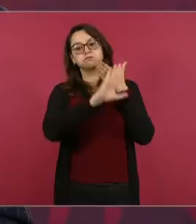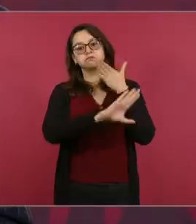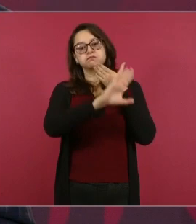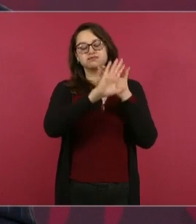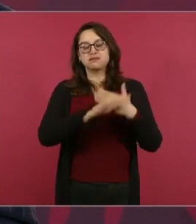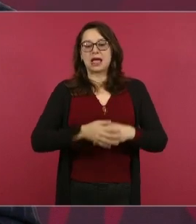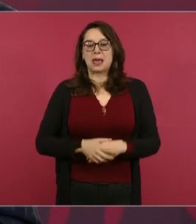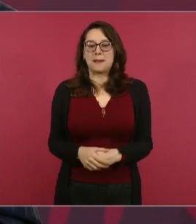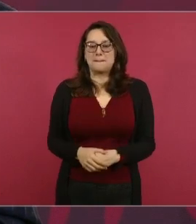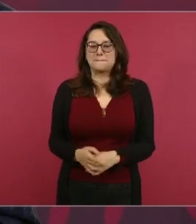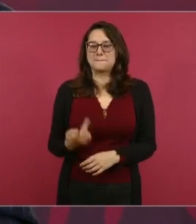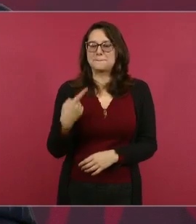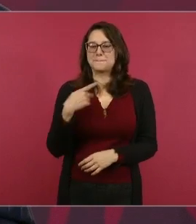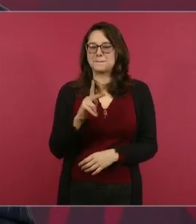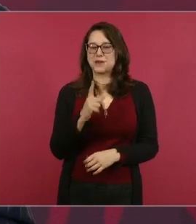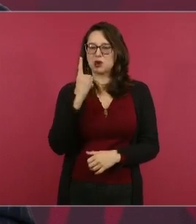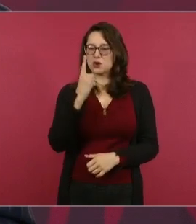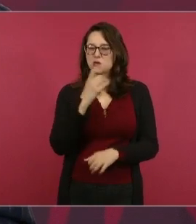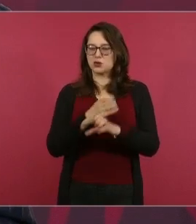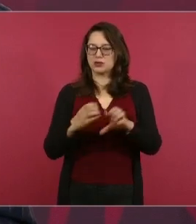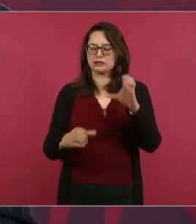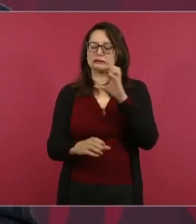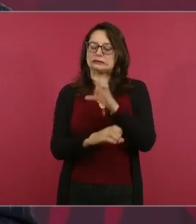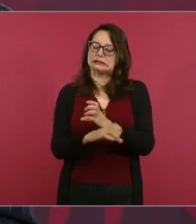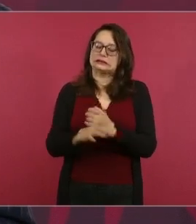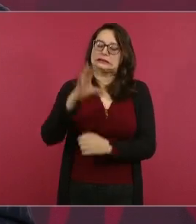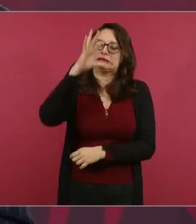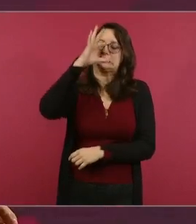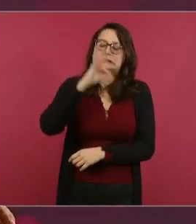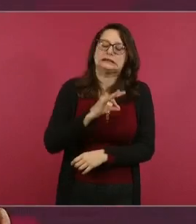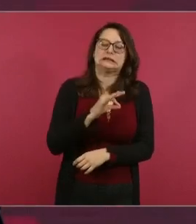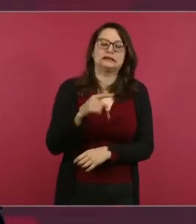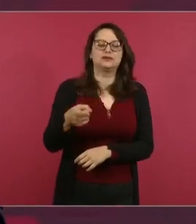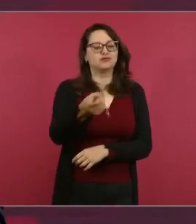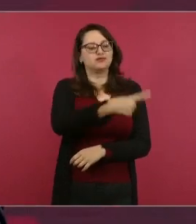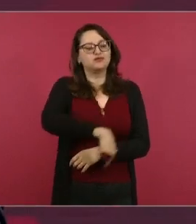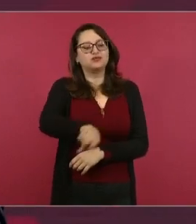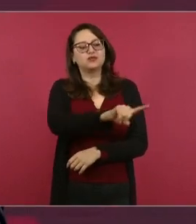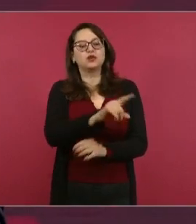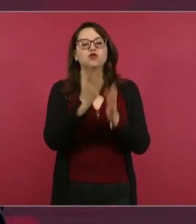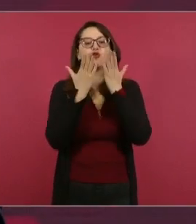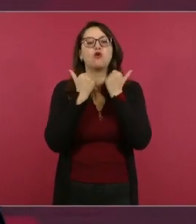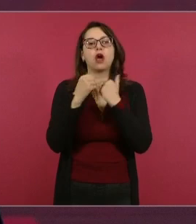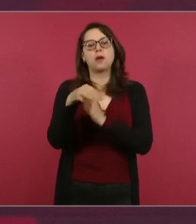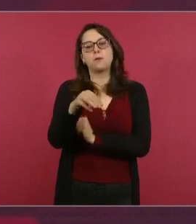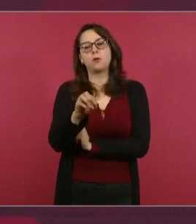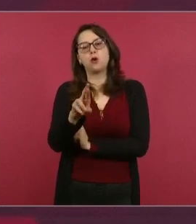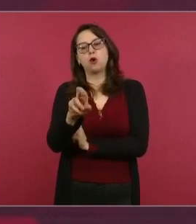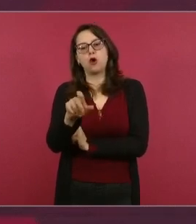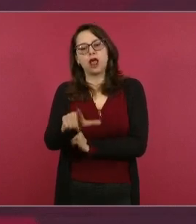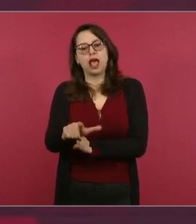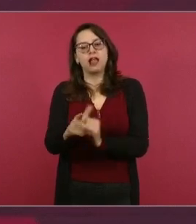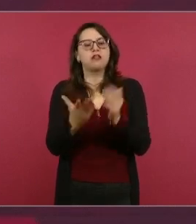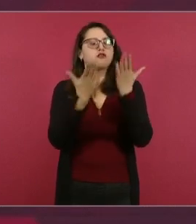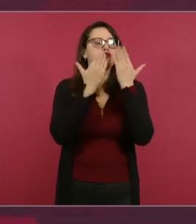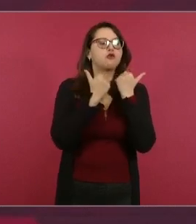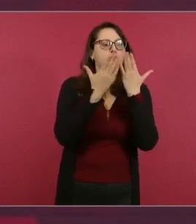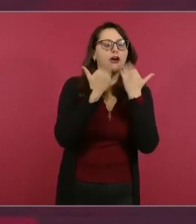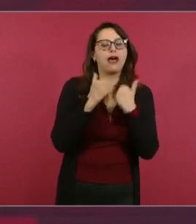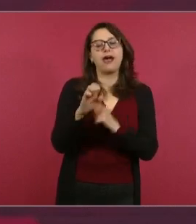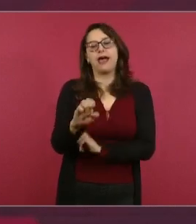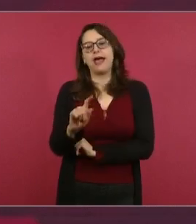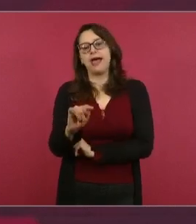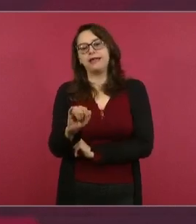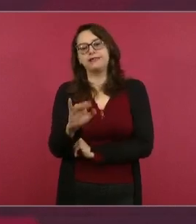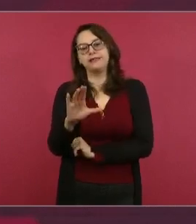es válido moralmente, éticamente, es que se utilice la